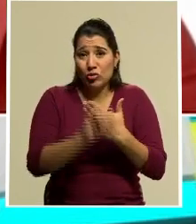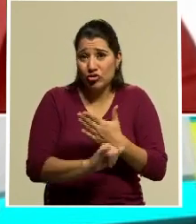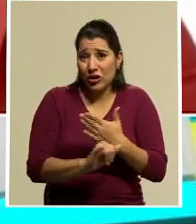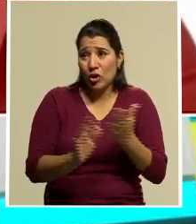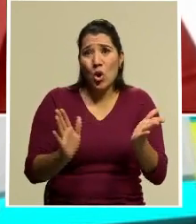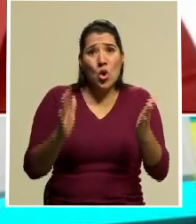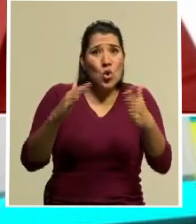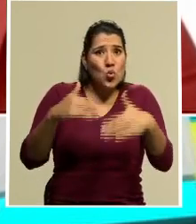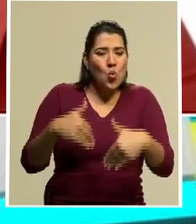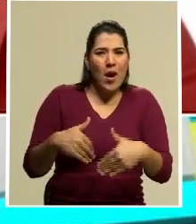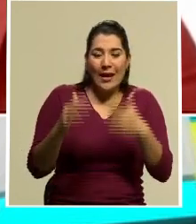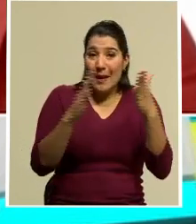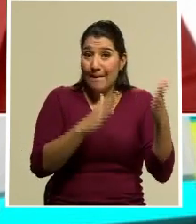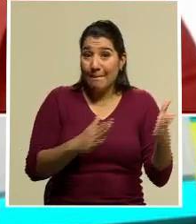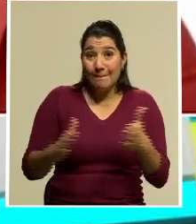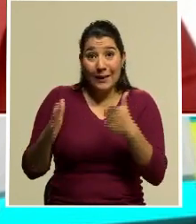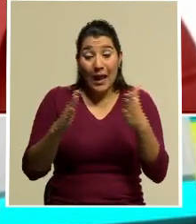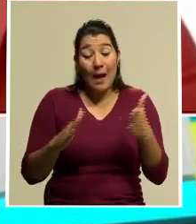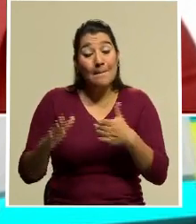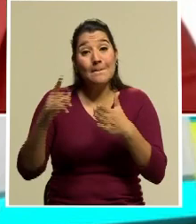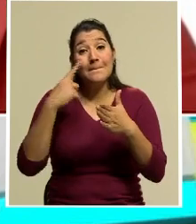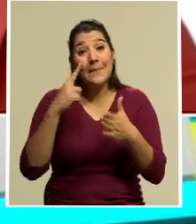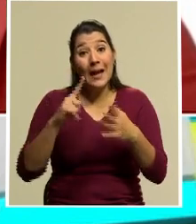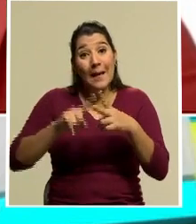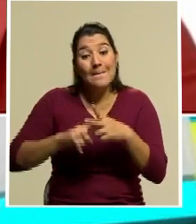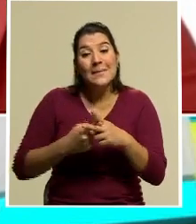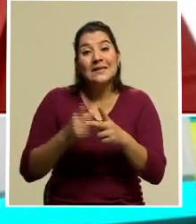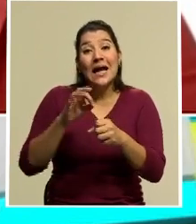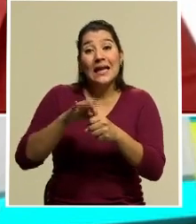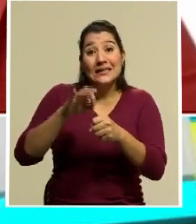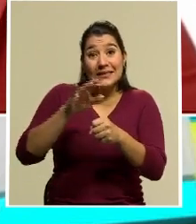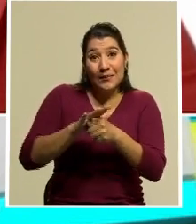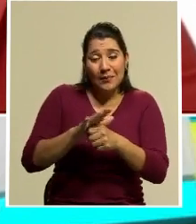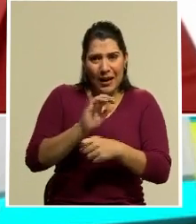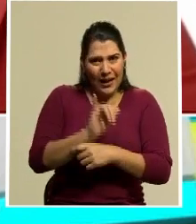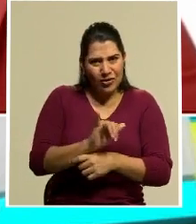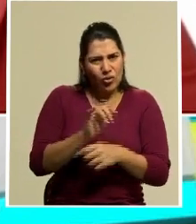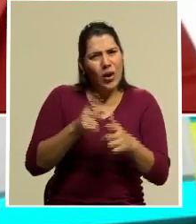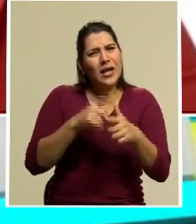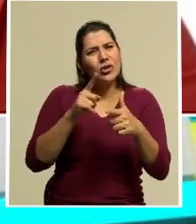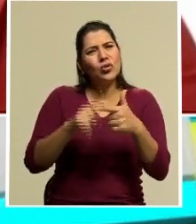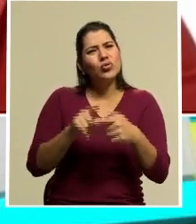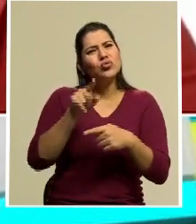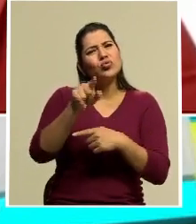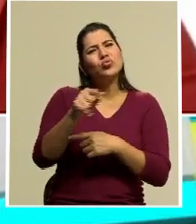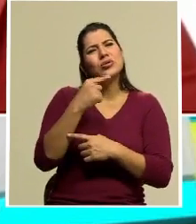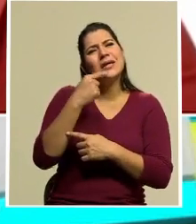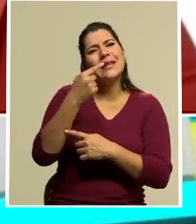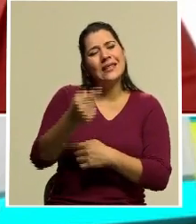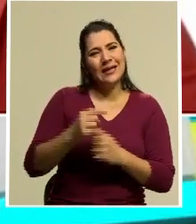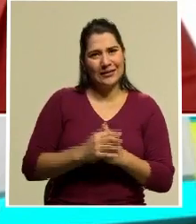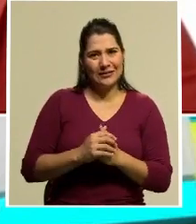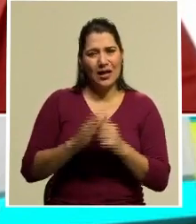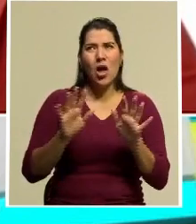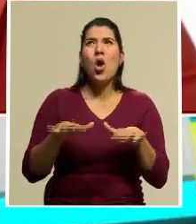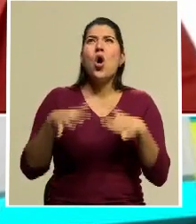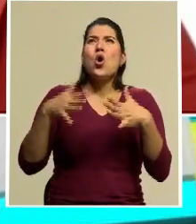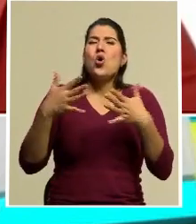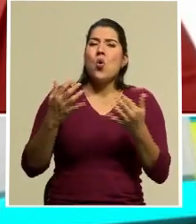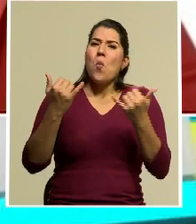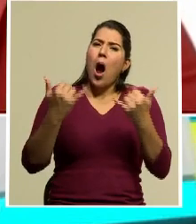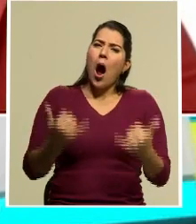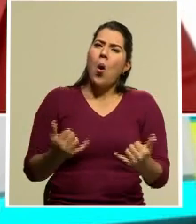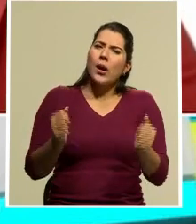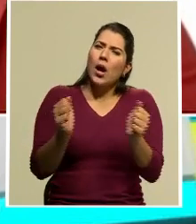de implementación de la siembra de este producto. Entonces usted dice, ¿cómo en medio de una